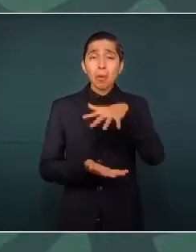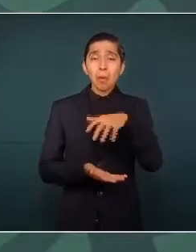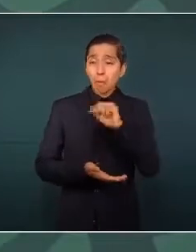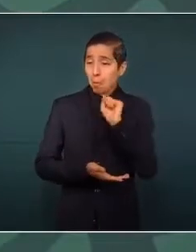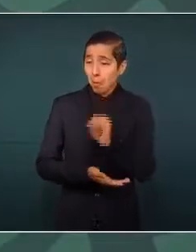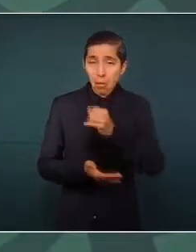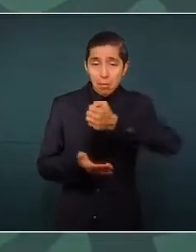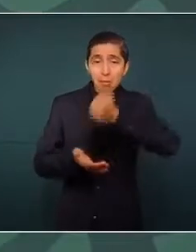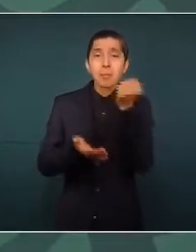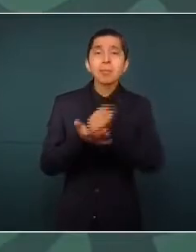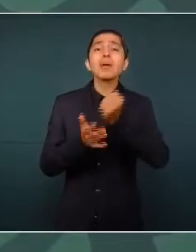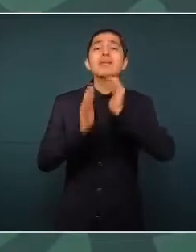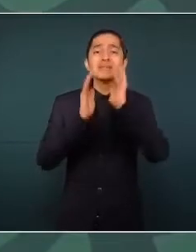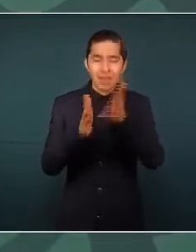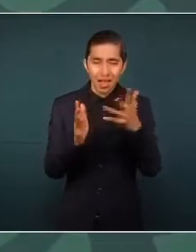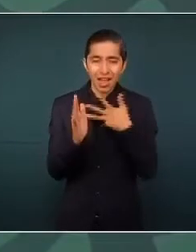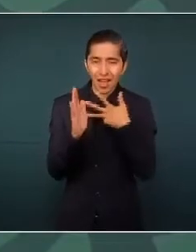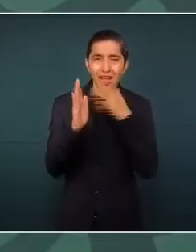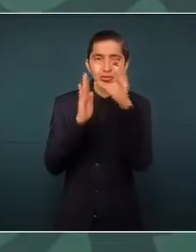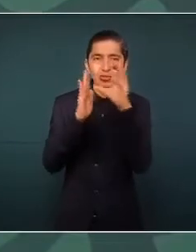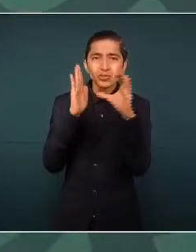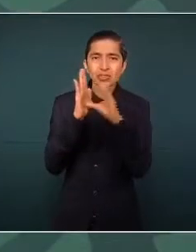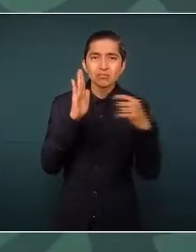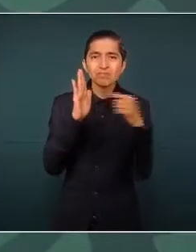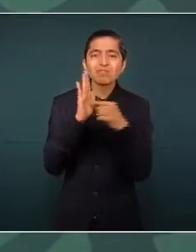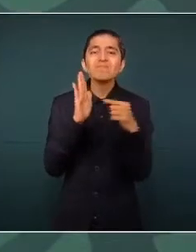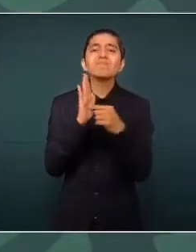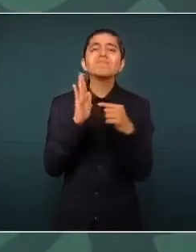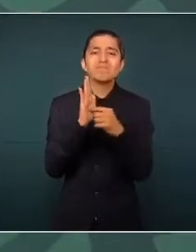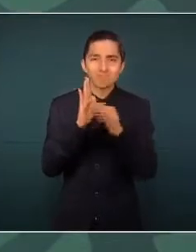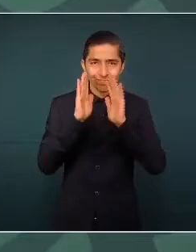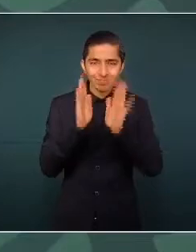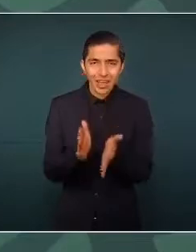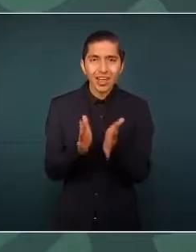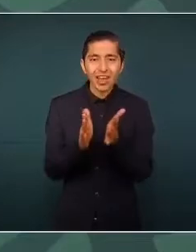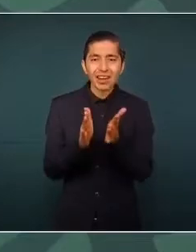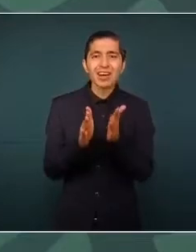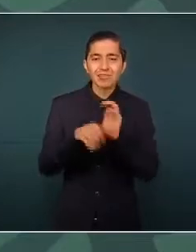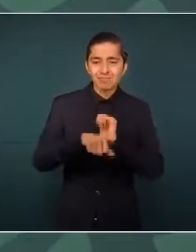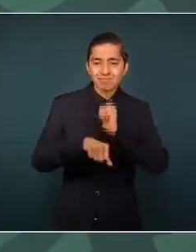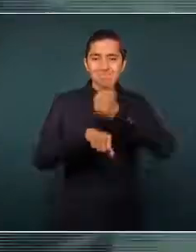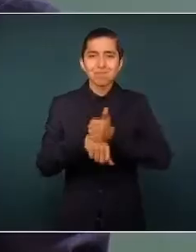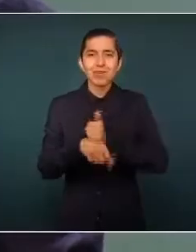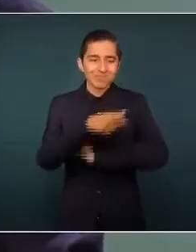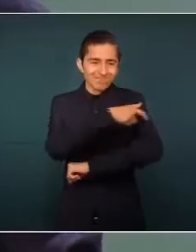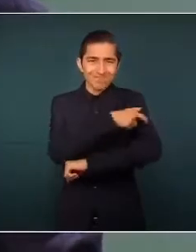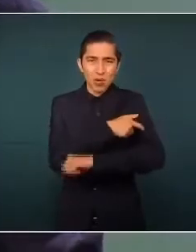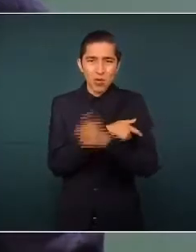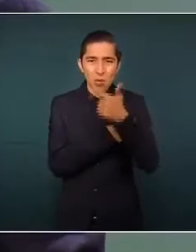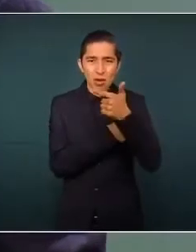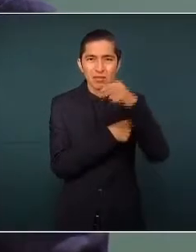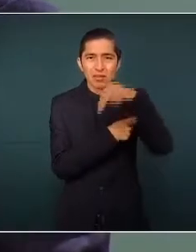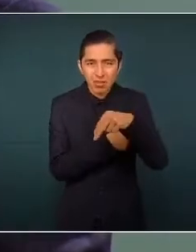Entonces ya está en la Constitución la creación de la Guardia Nacional.